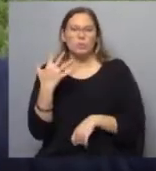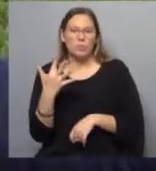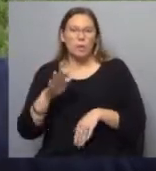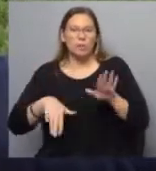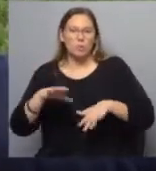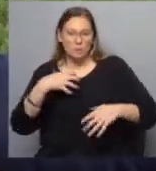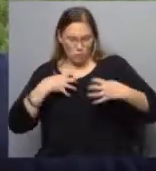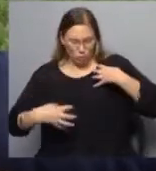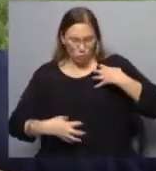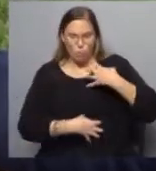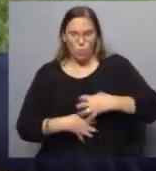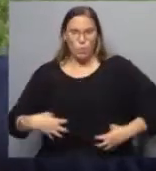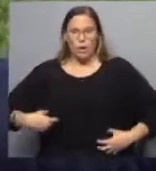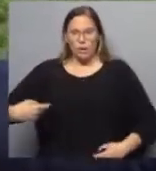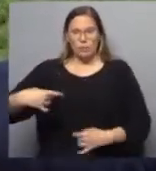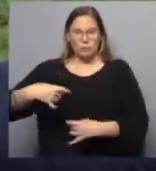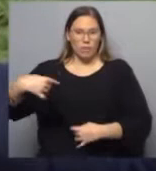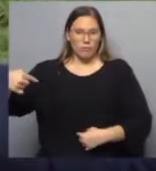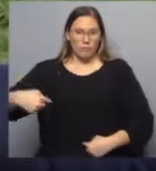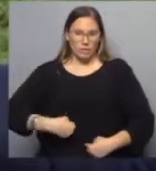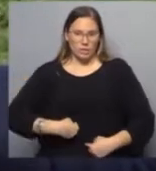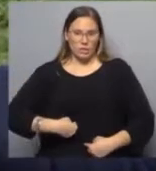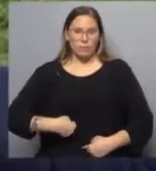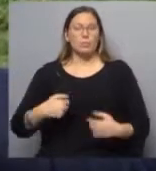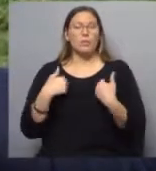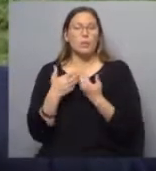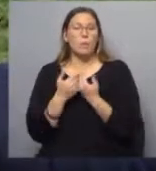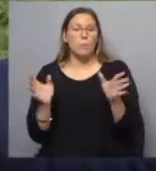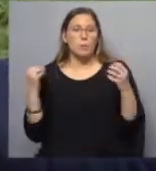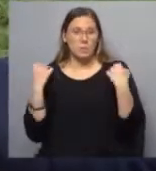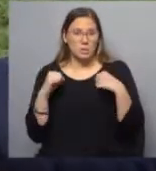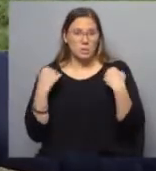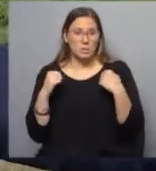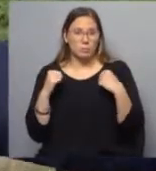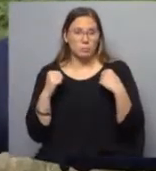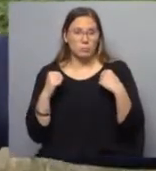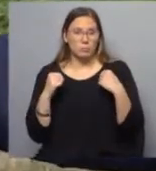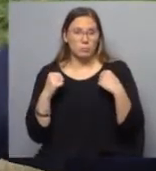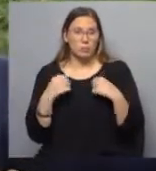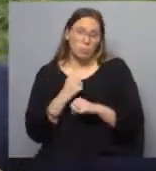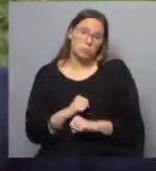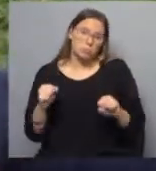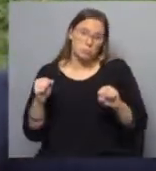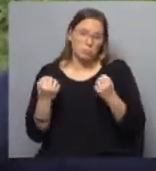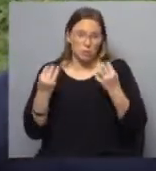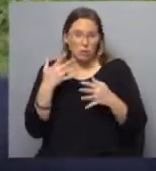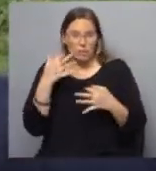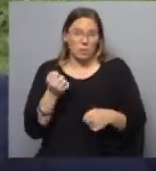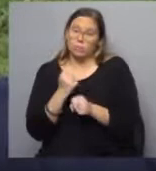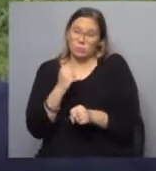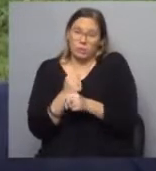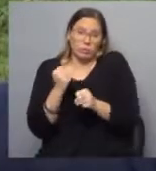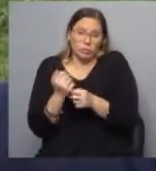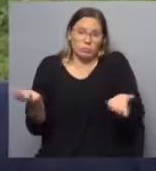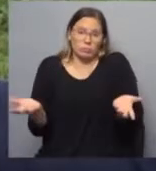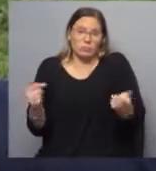zona física que le des al animal. Y bueno, y yo empecé a entrenar, ya te digo, entreno cuando puedo, porque la verdad uno trabaja.